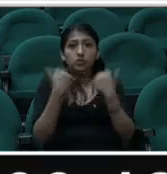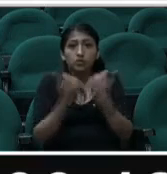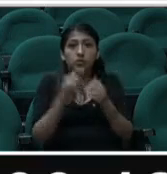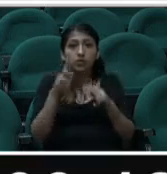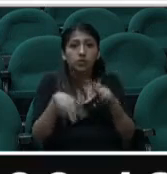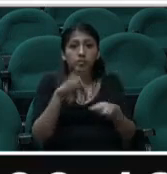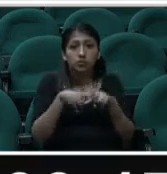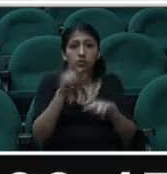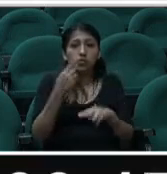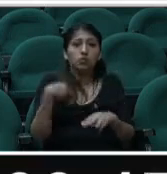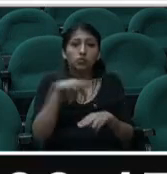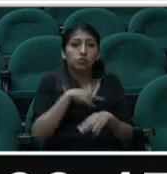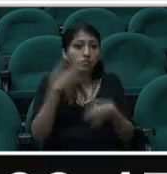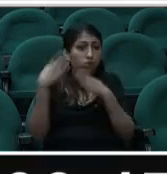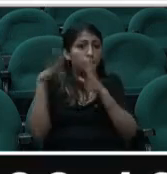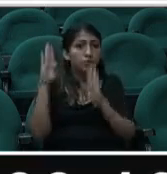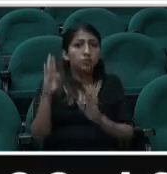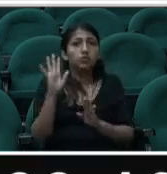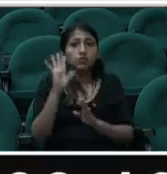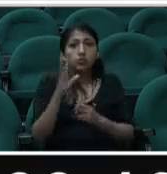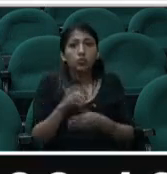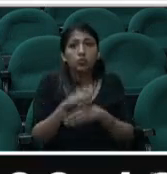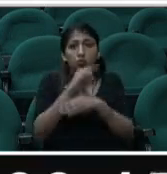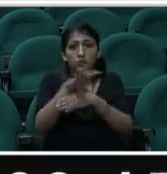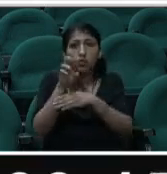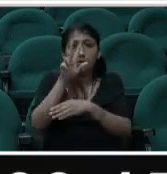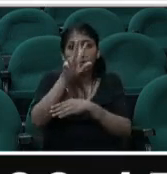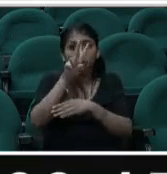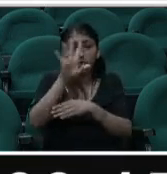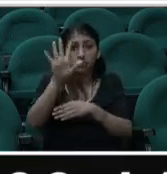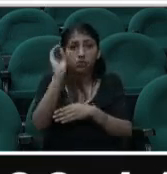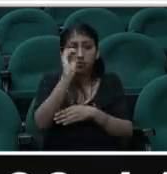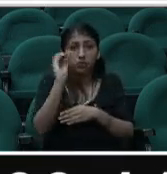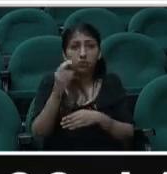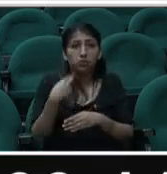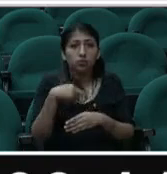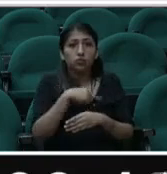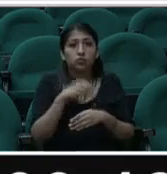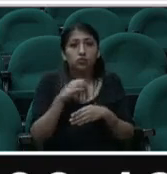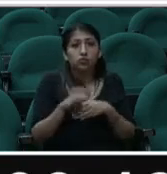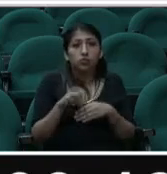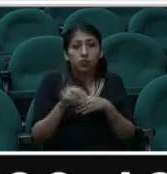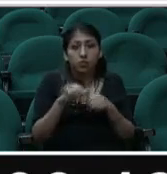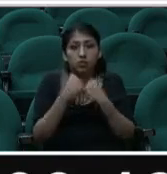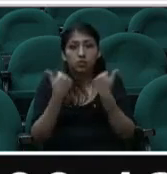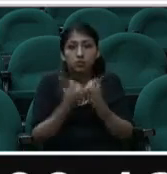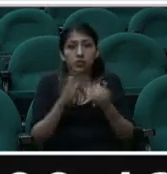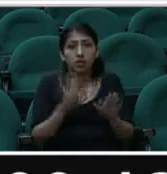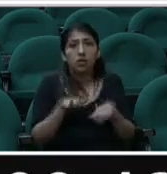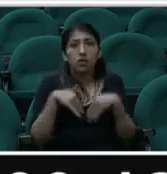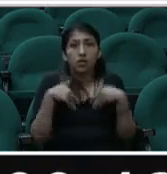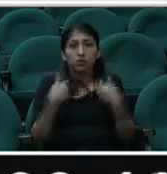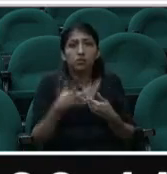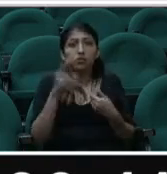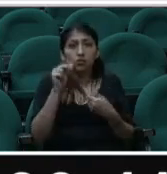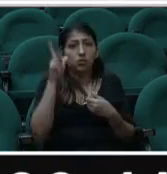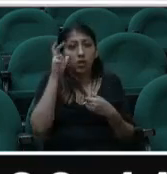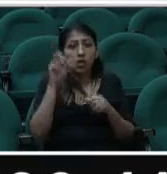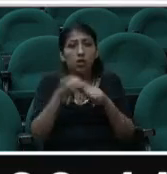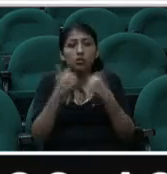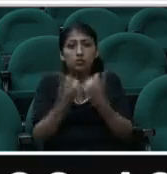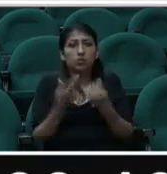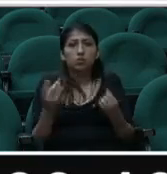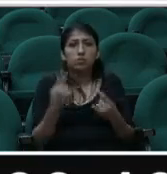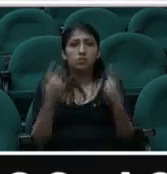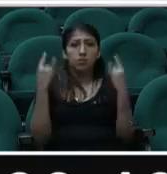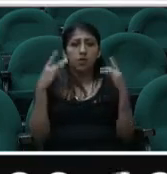dentro de nuestros compromisos está el donar el 25 por ciento de nuestro sueldo como asambleístas estamos cansados no creemos que los asambleístas deban